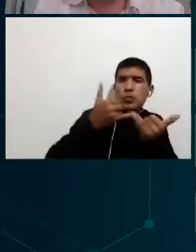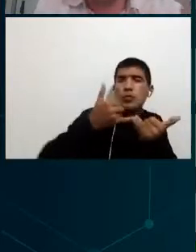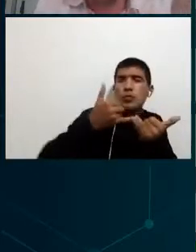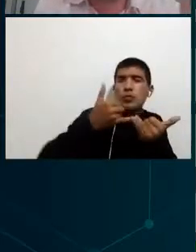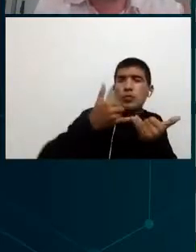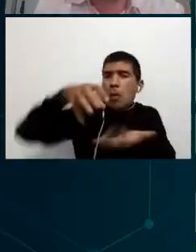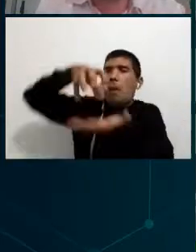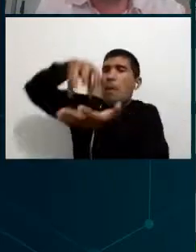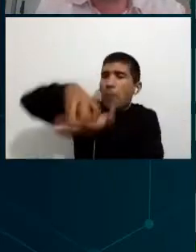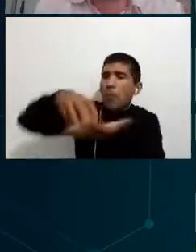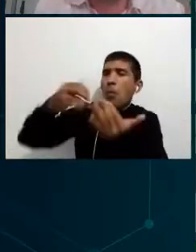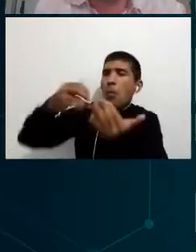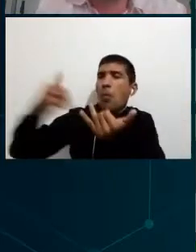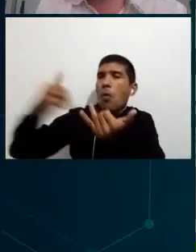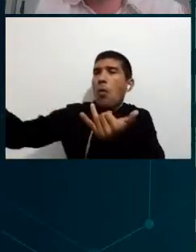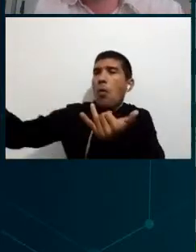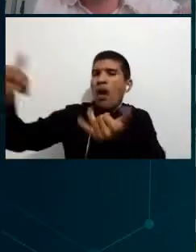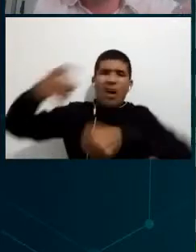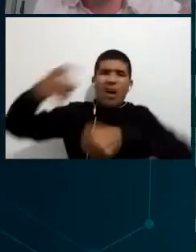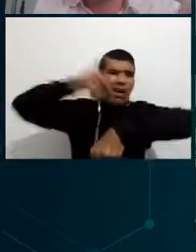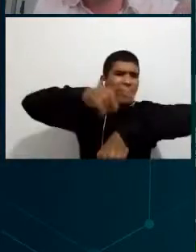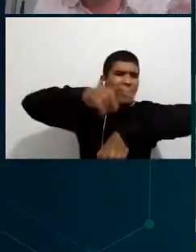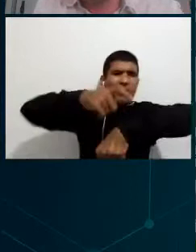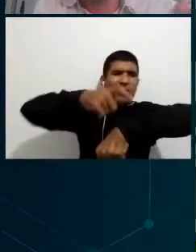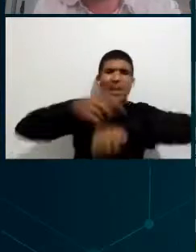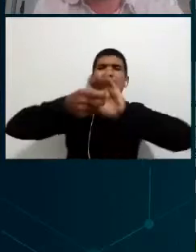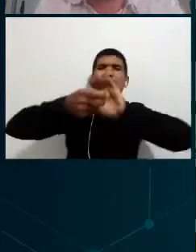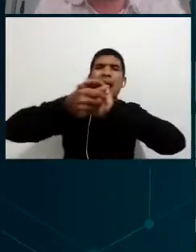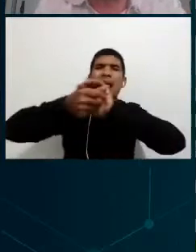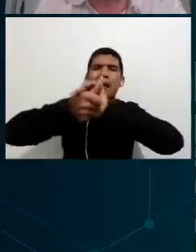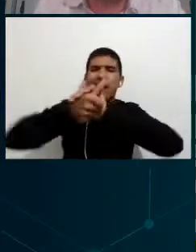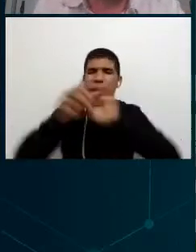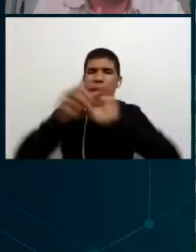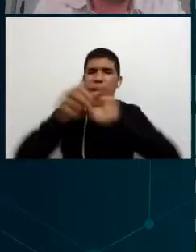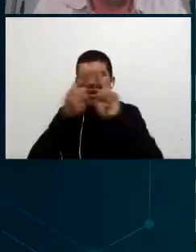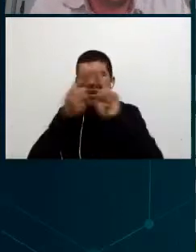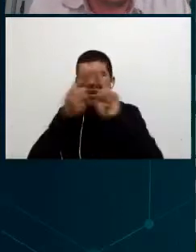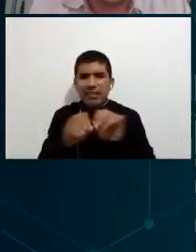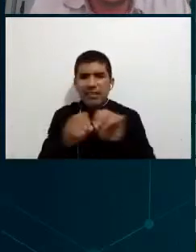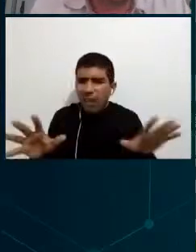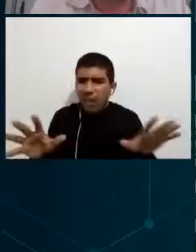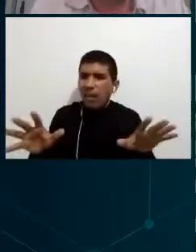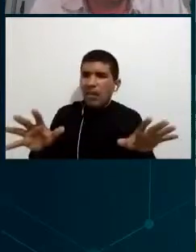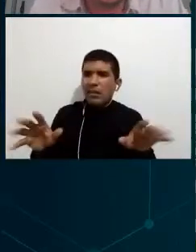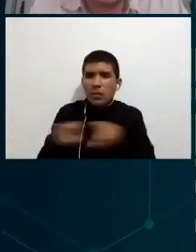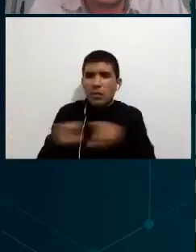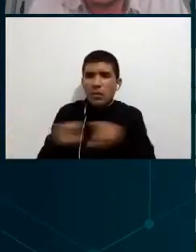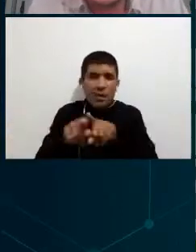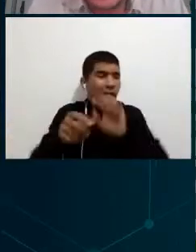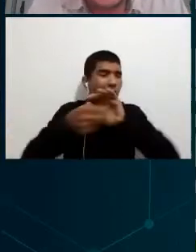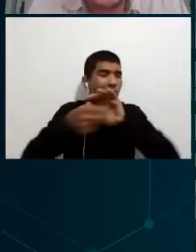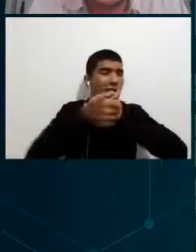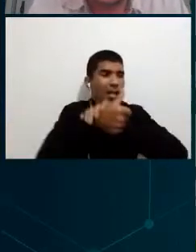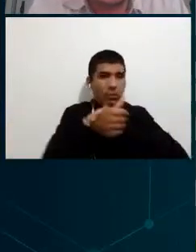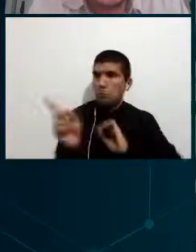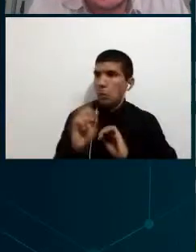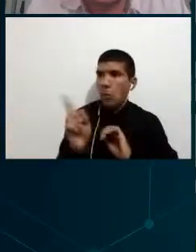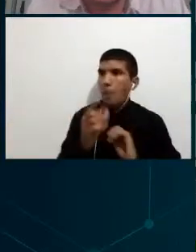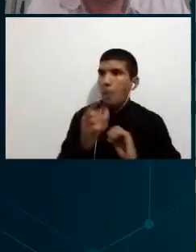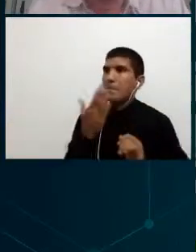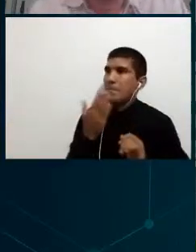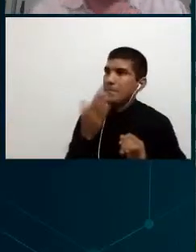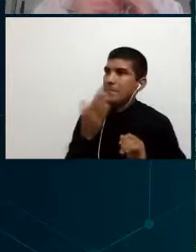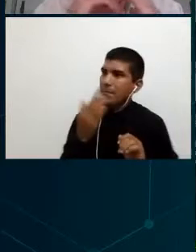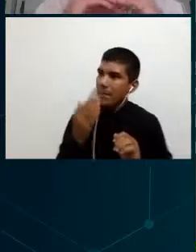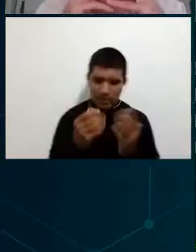iba a haber elevado o si iba a haber impactado por la cantidad de MPLS que hubiera en la red. Entonces fue un resultado bastante bueno darnos cuenta de que esto